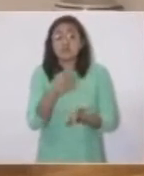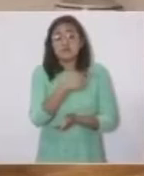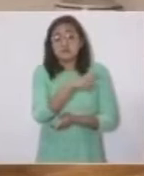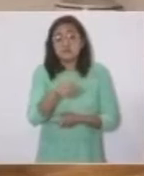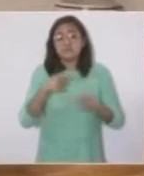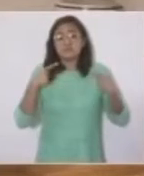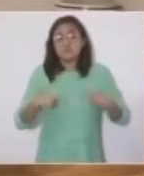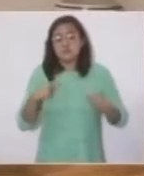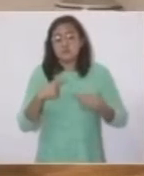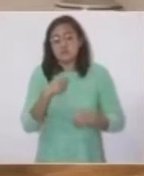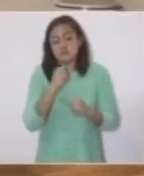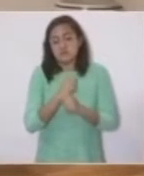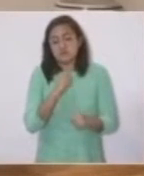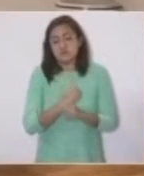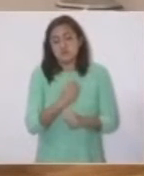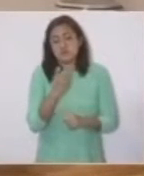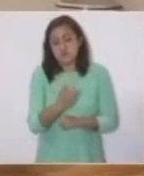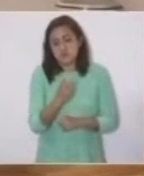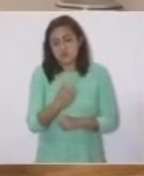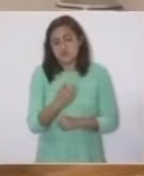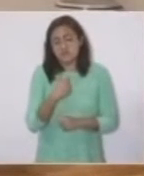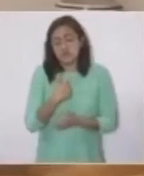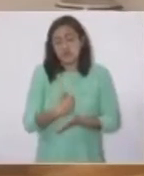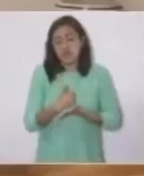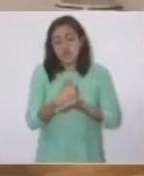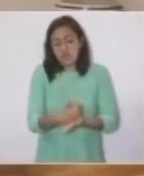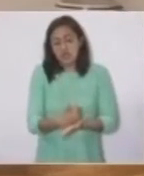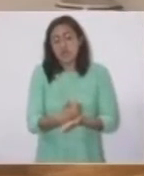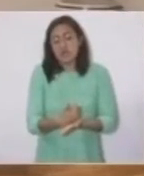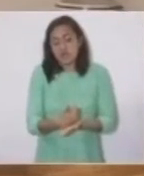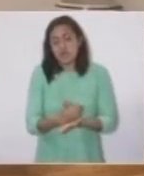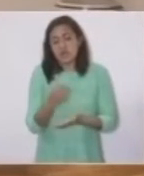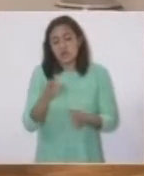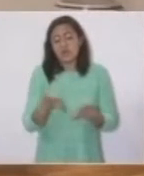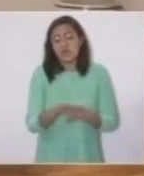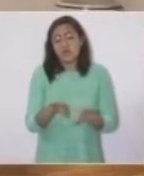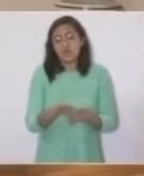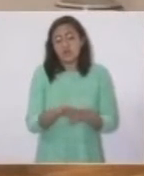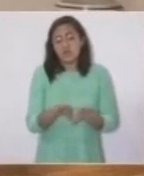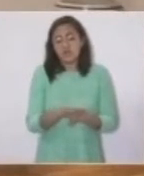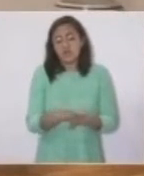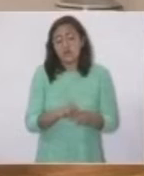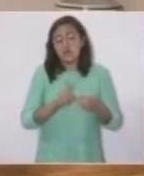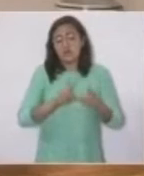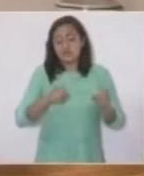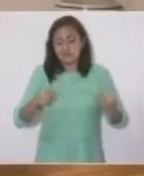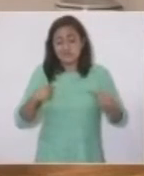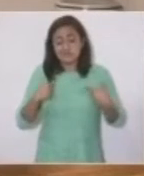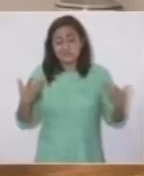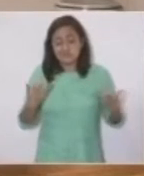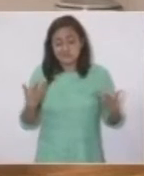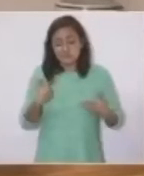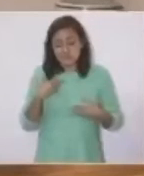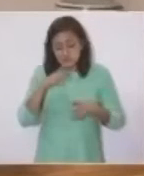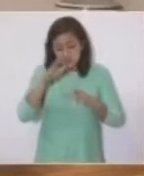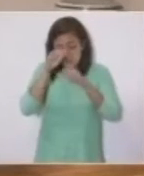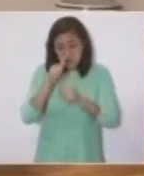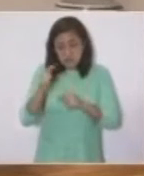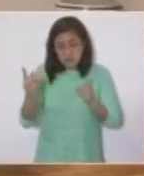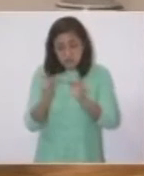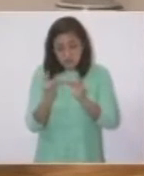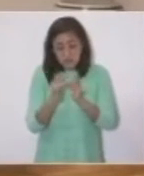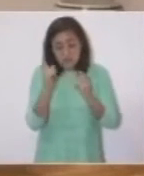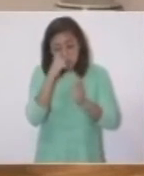los transportistas, concesionarios. Banca de Desarrollo nos está ya apoyando